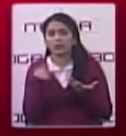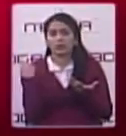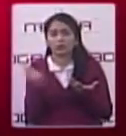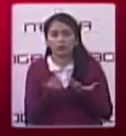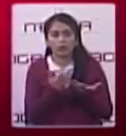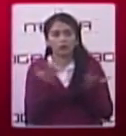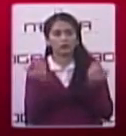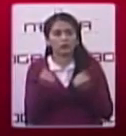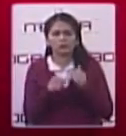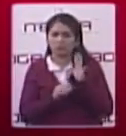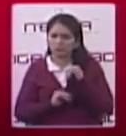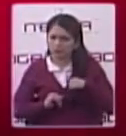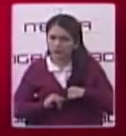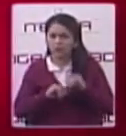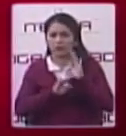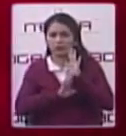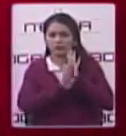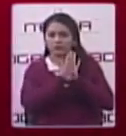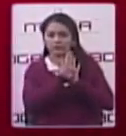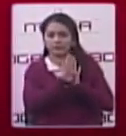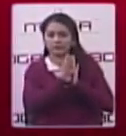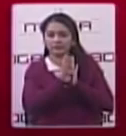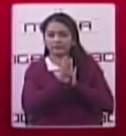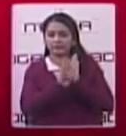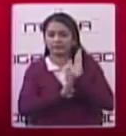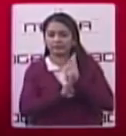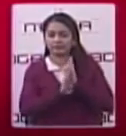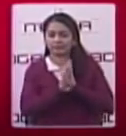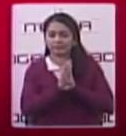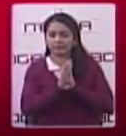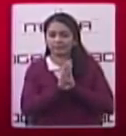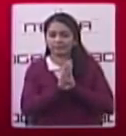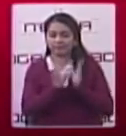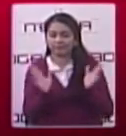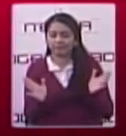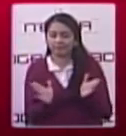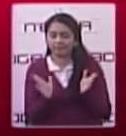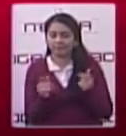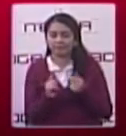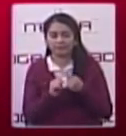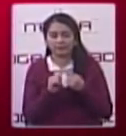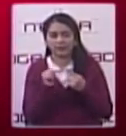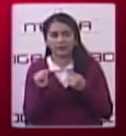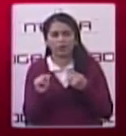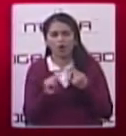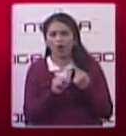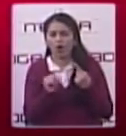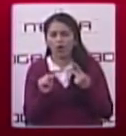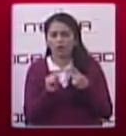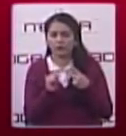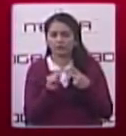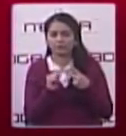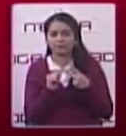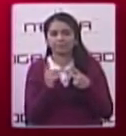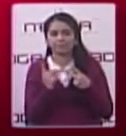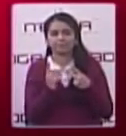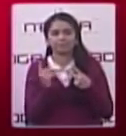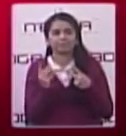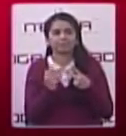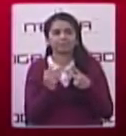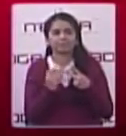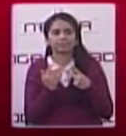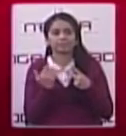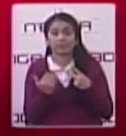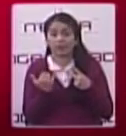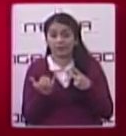para crecer como network, como red. Y el segundo objetivo es celebrar el